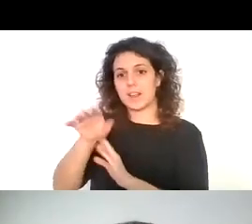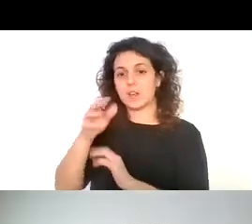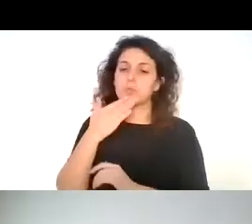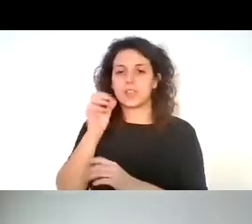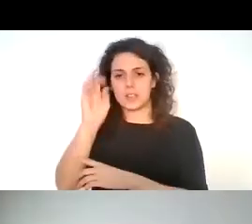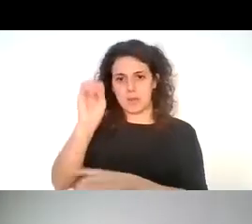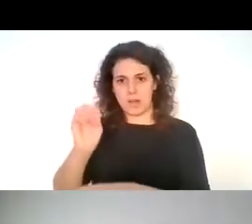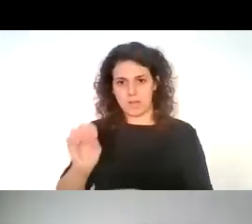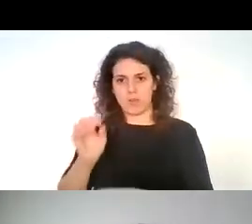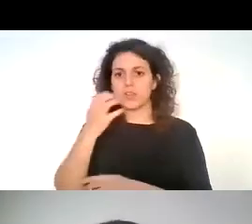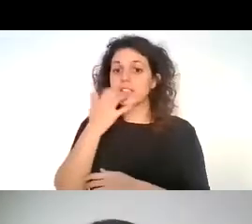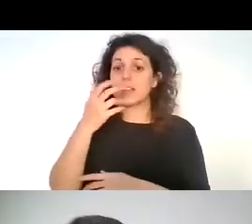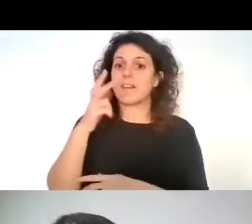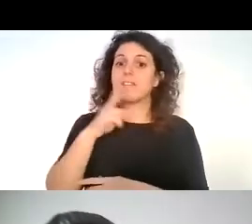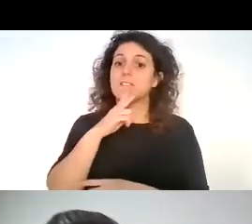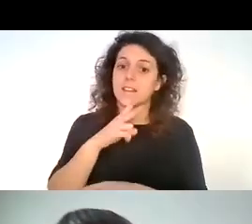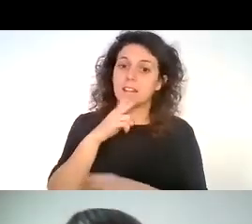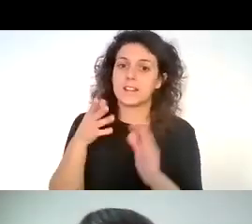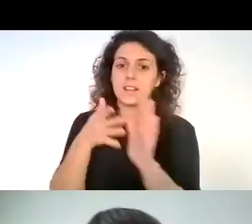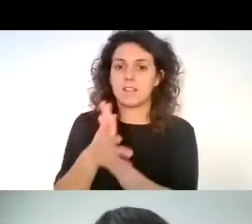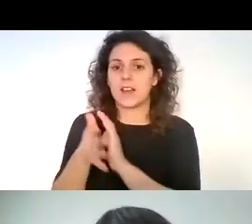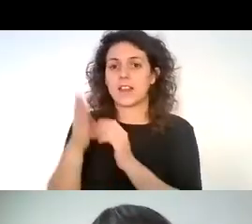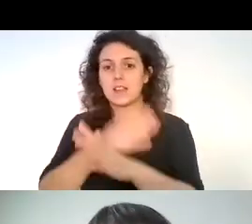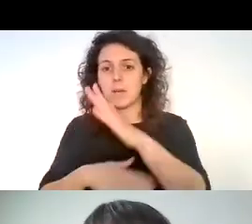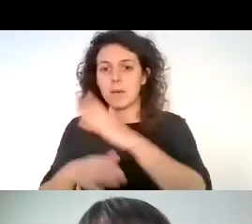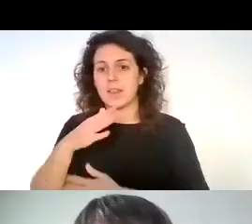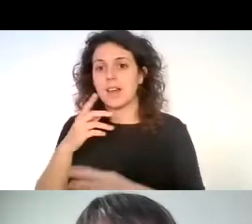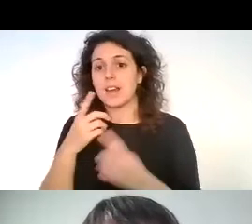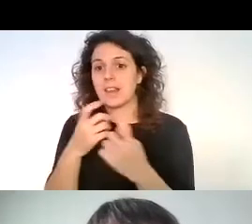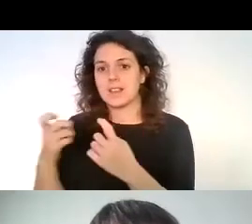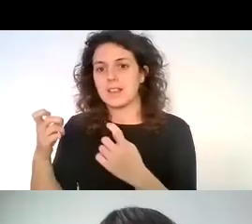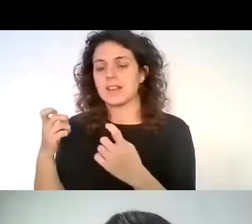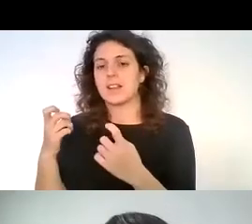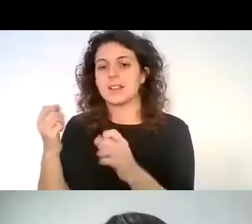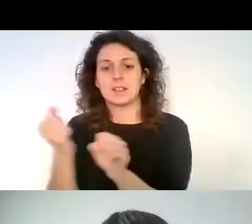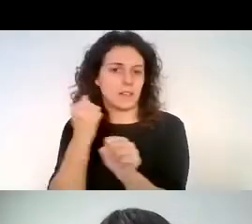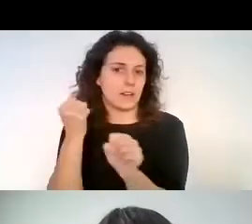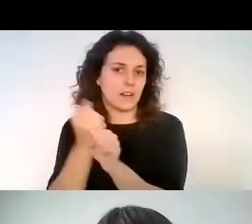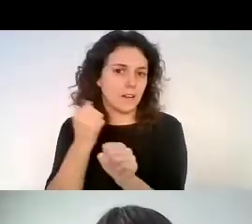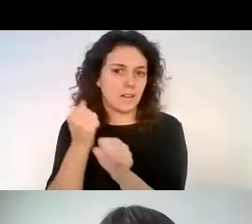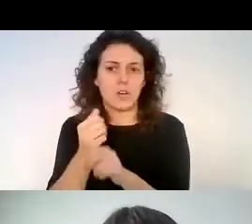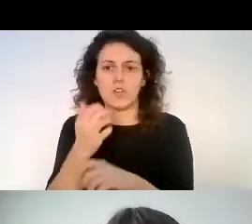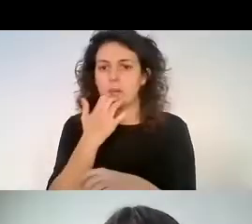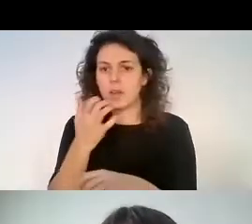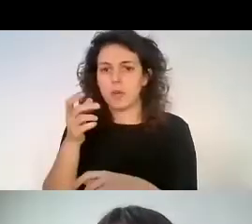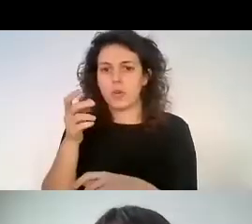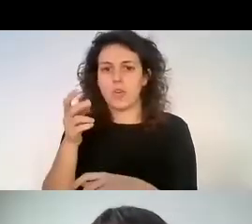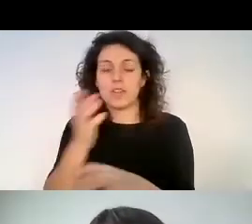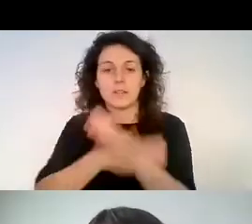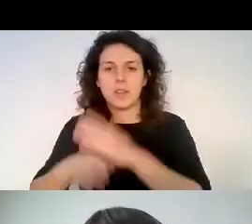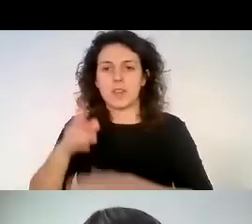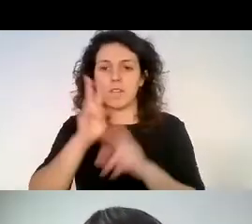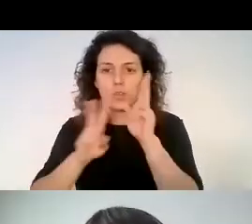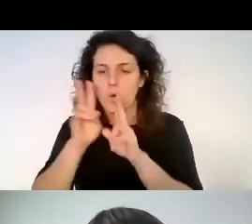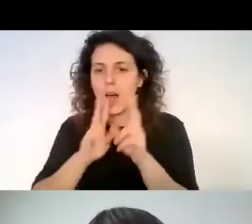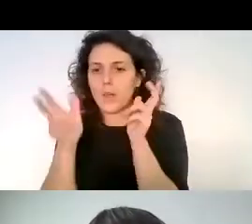ha salido que en ese tipo de discapacidad, porque veréis que tenemos desglosada la ficha, en discapacidad visual, auditiva, usuario de